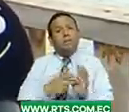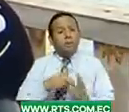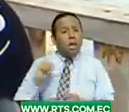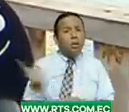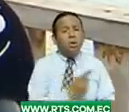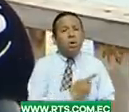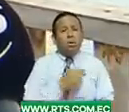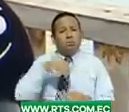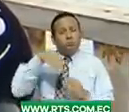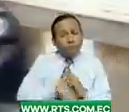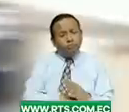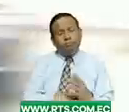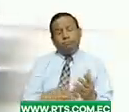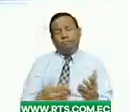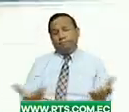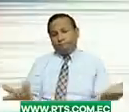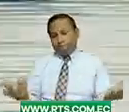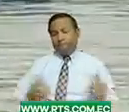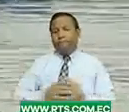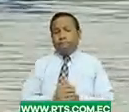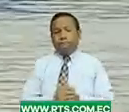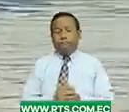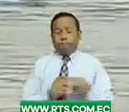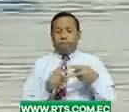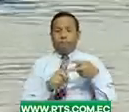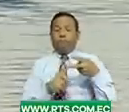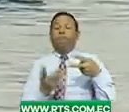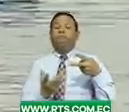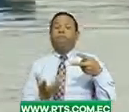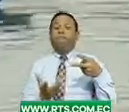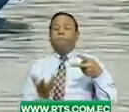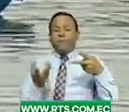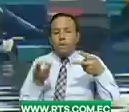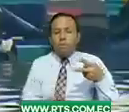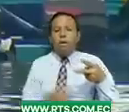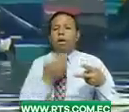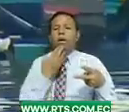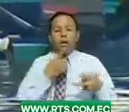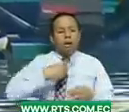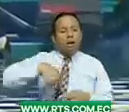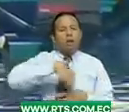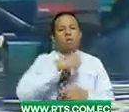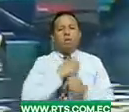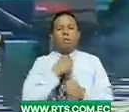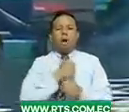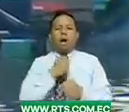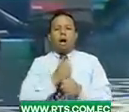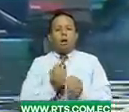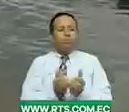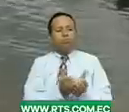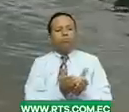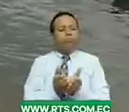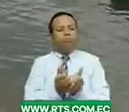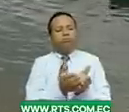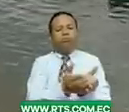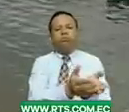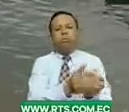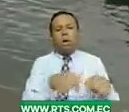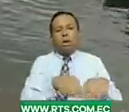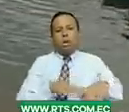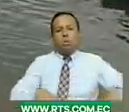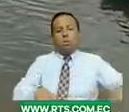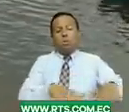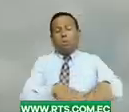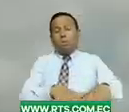quienes trabajan y viven de la pesca en el país, por lo que están a la expectativa de lo que traiga el mar y también las nubes, y lo que puedan llevar para alimentar a